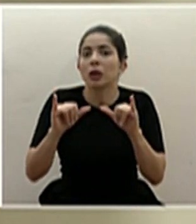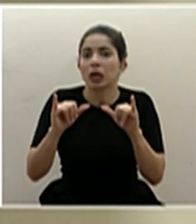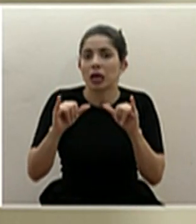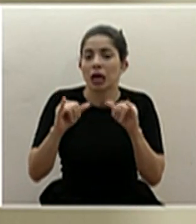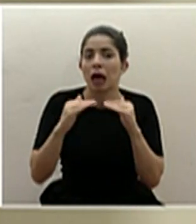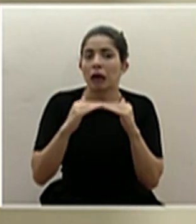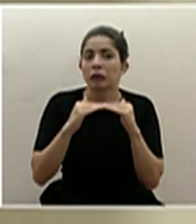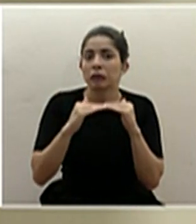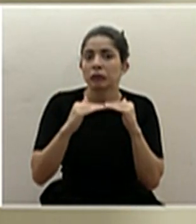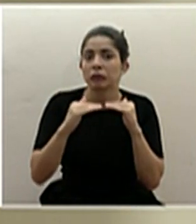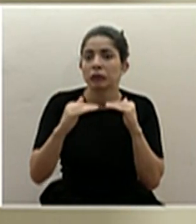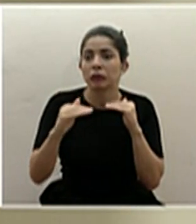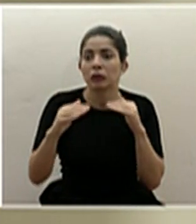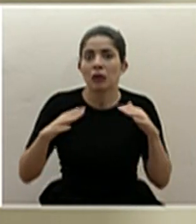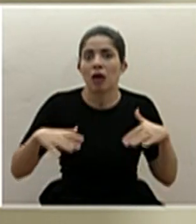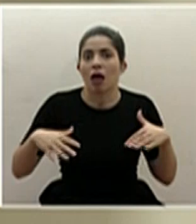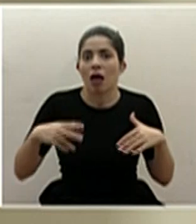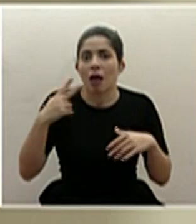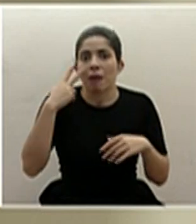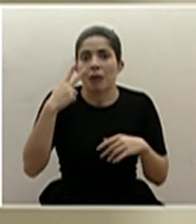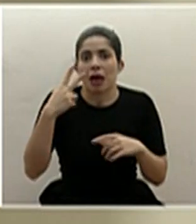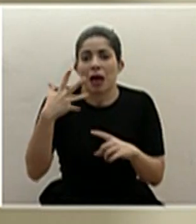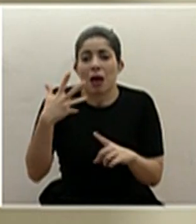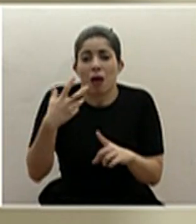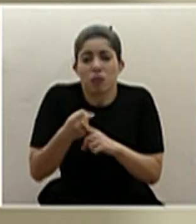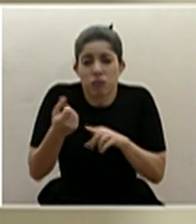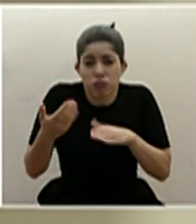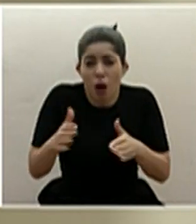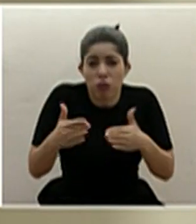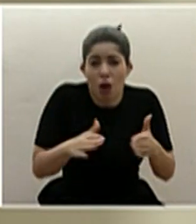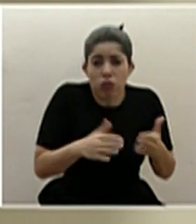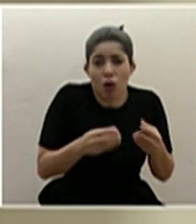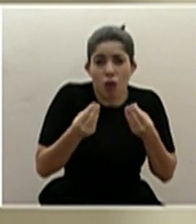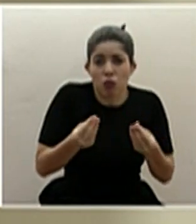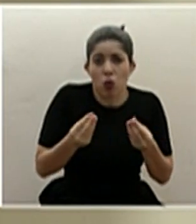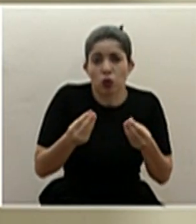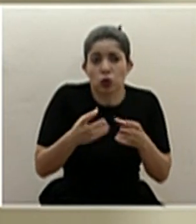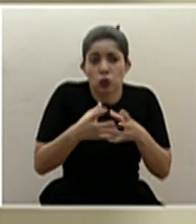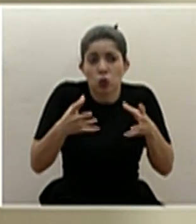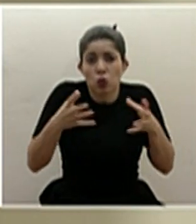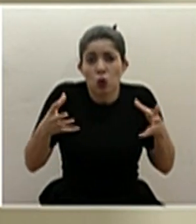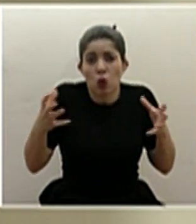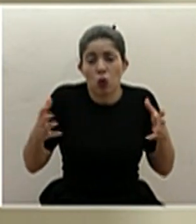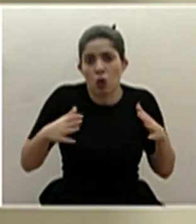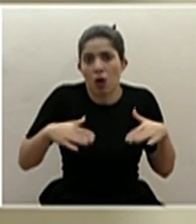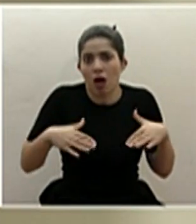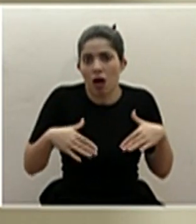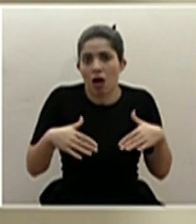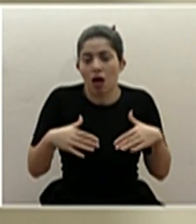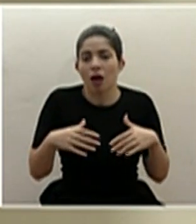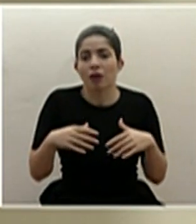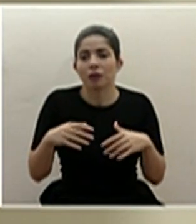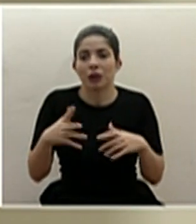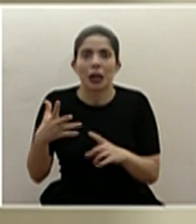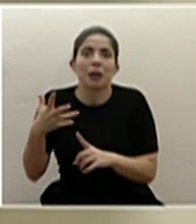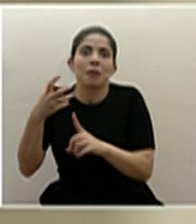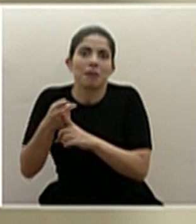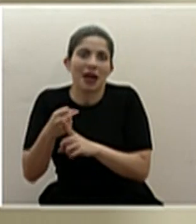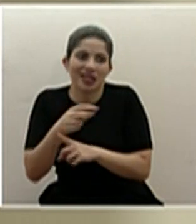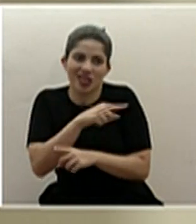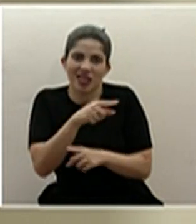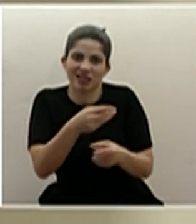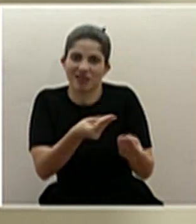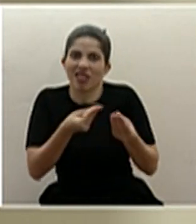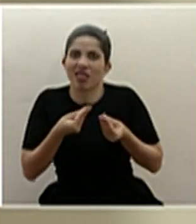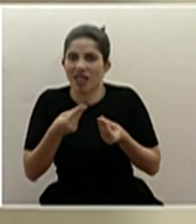en donde no hemos visto el impacto de muchos fallecimientos de forma constante, con el impacto obviamente que eso